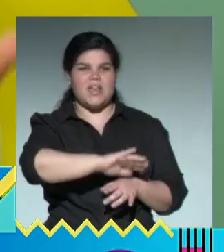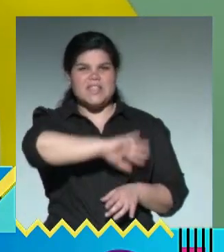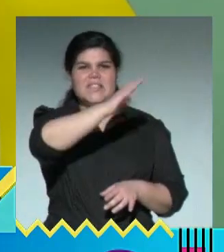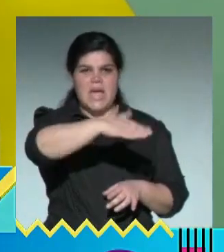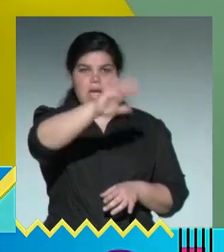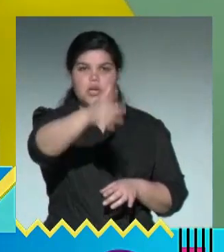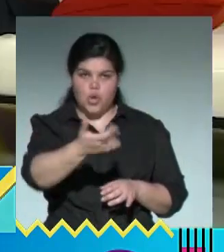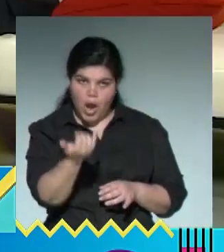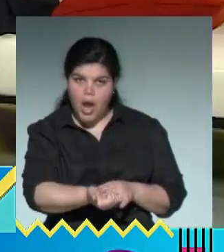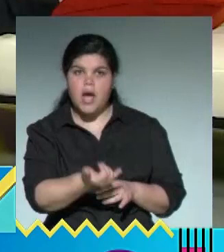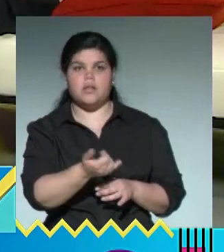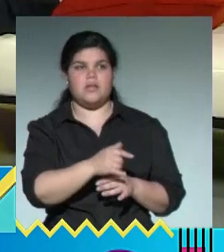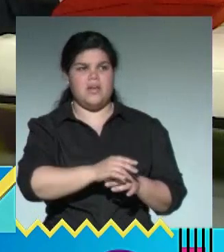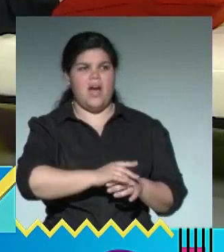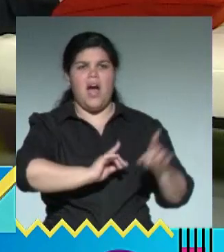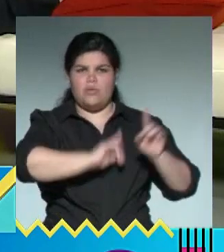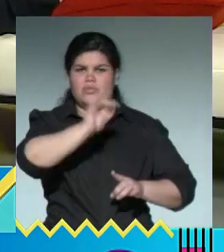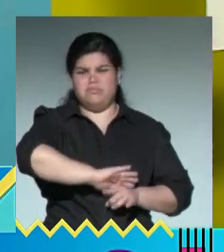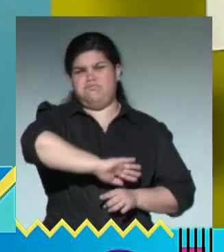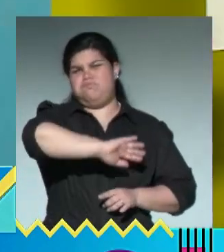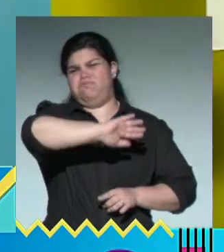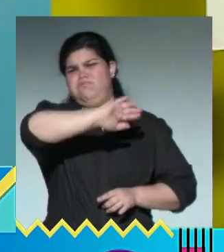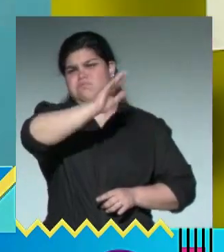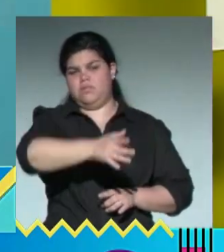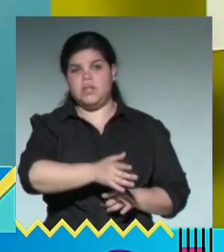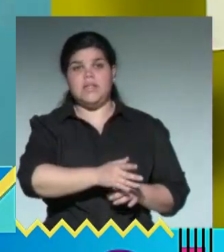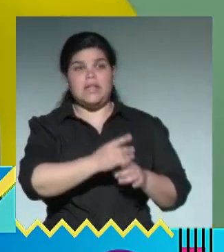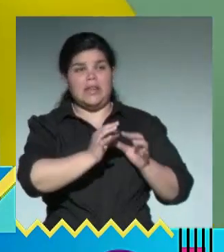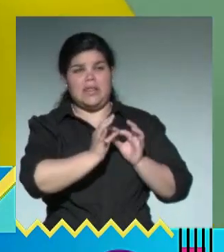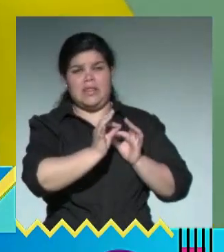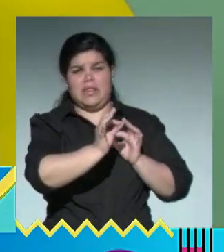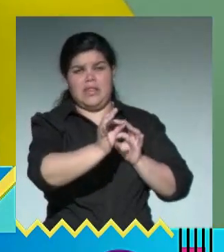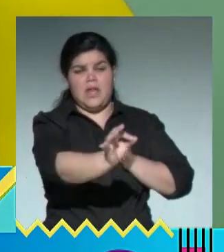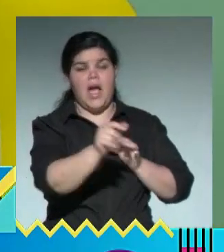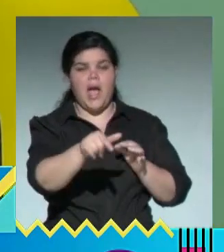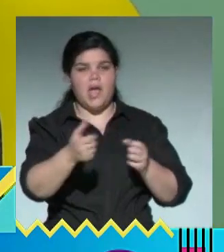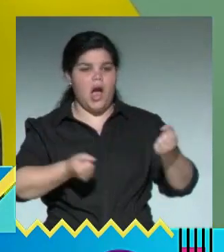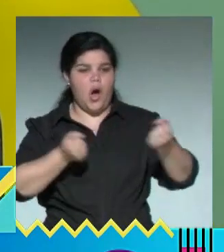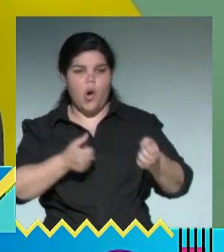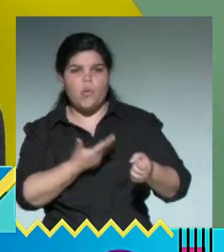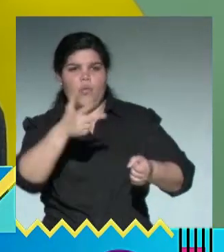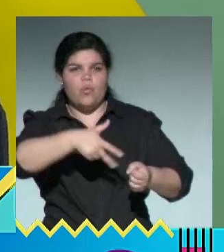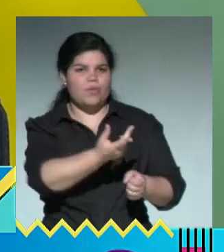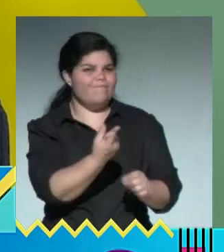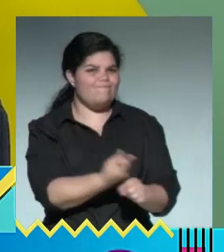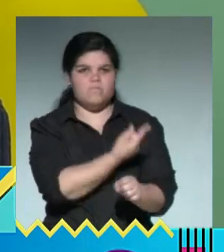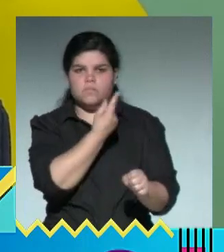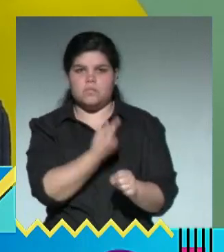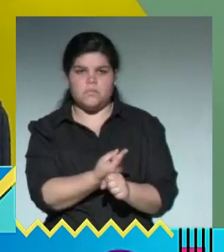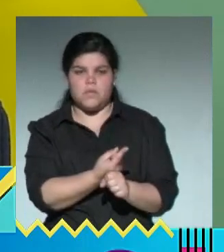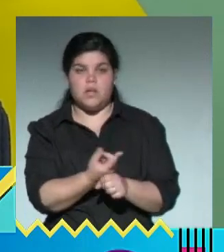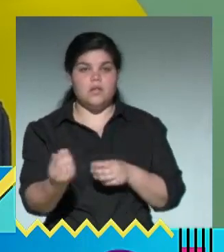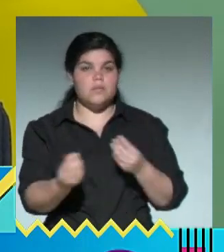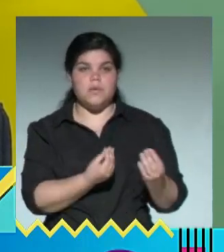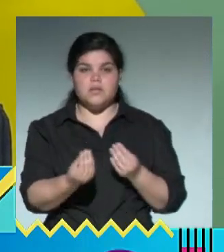cerros con mucha altura, mucha distancia, donde los vehículos no llegaban y la persona,